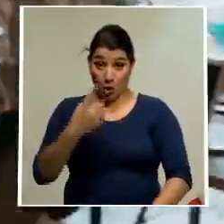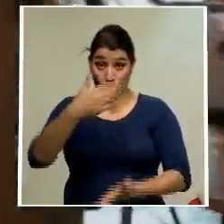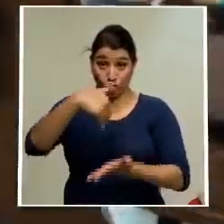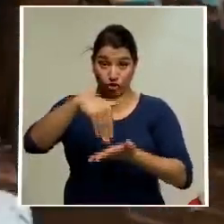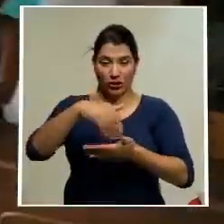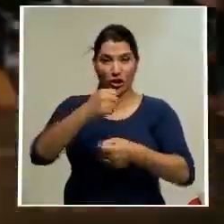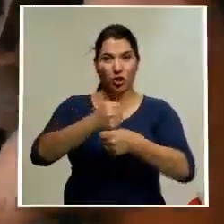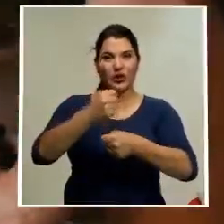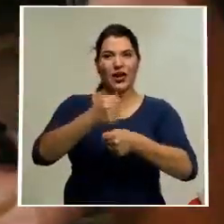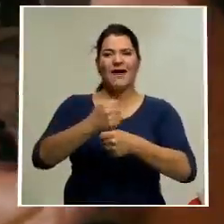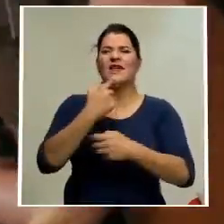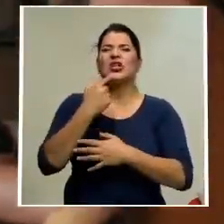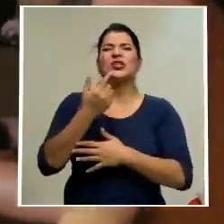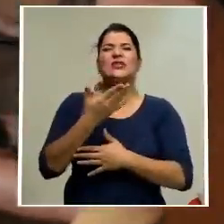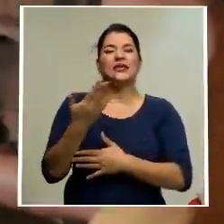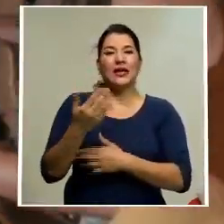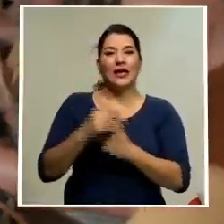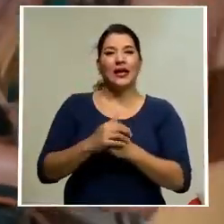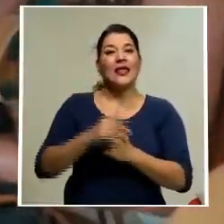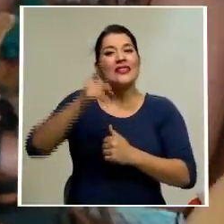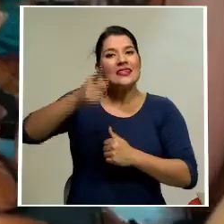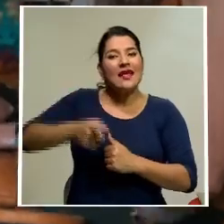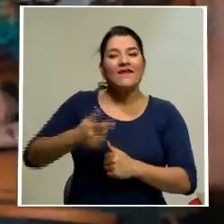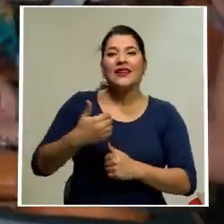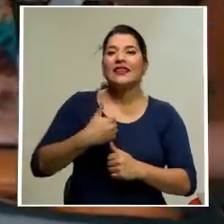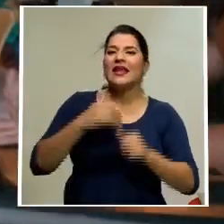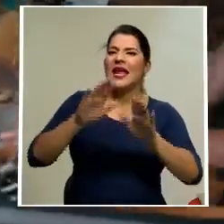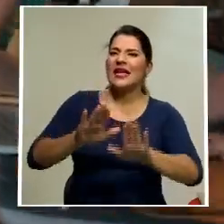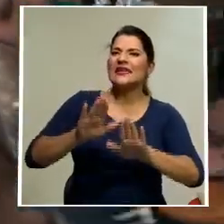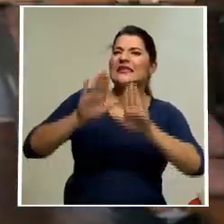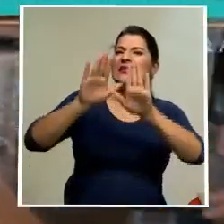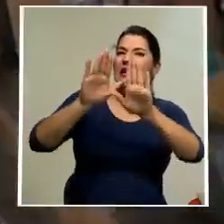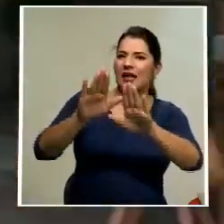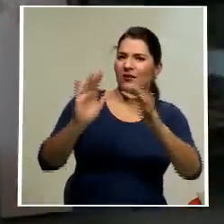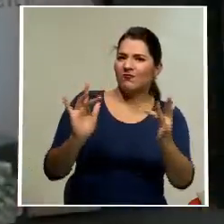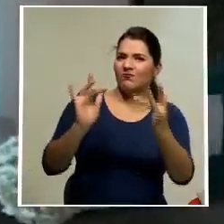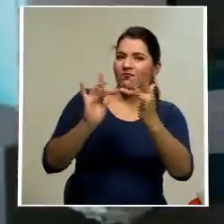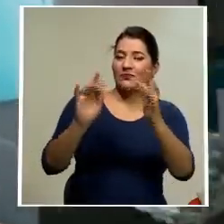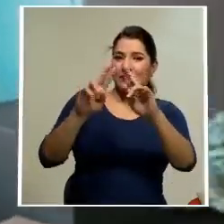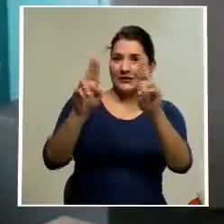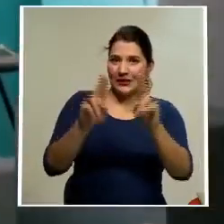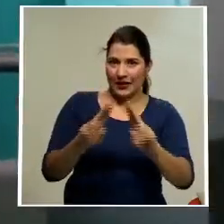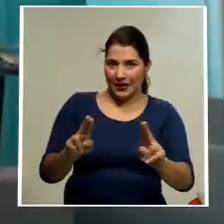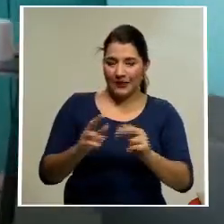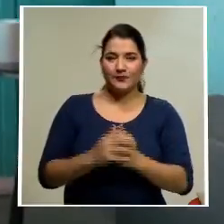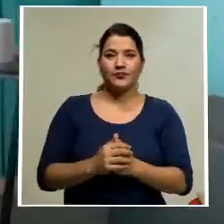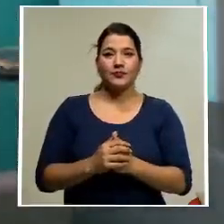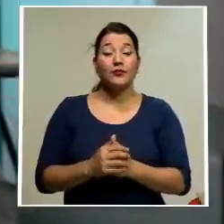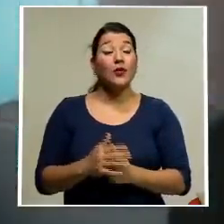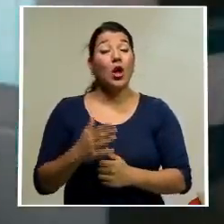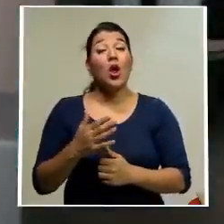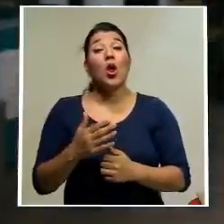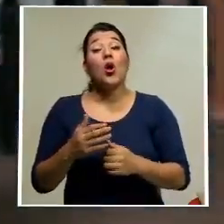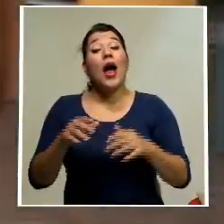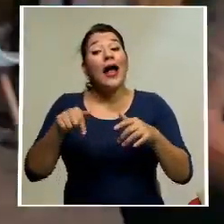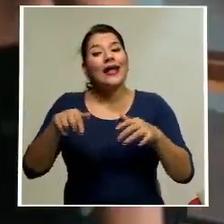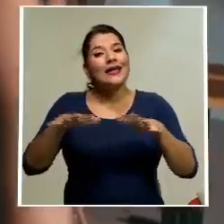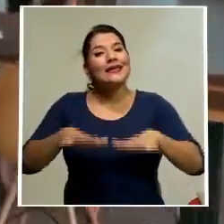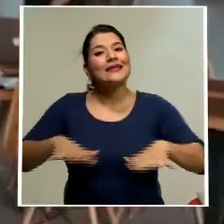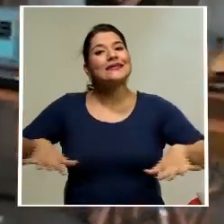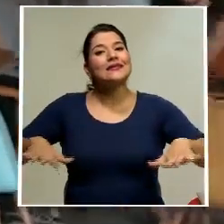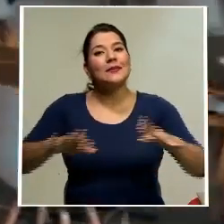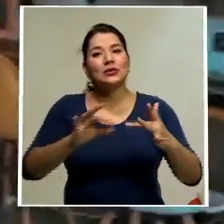secreto está en tener una excelente y estable conexión a internet. Esencialmente es un espacio especial